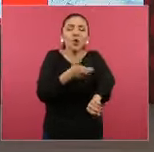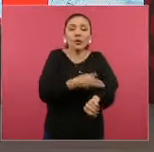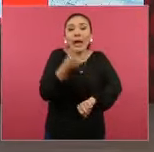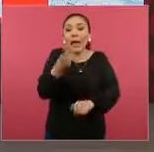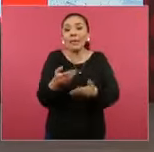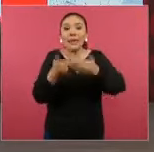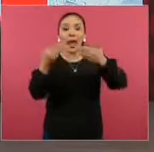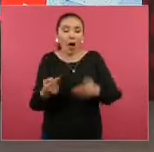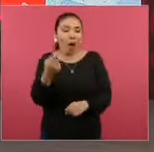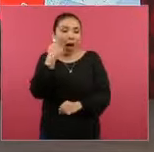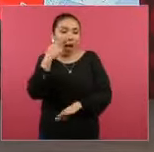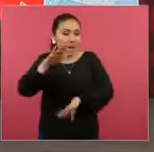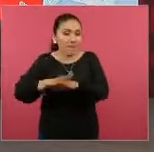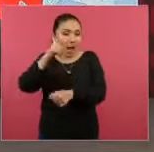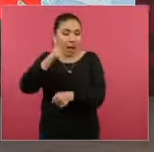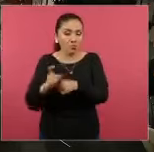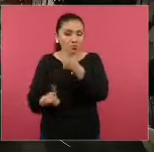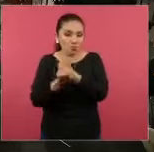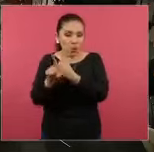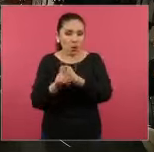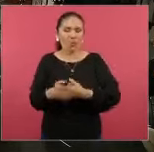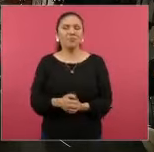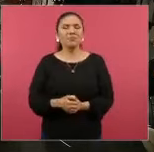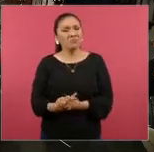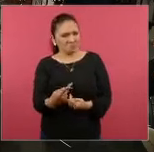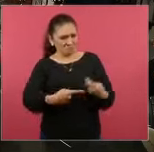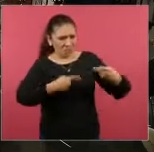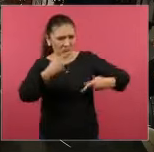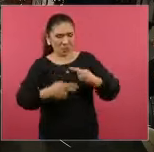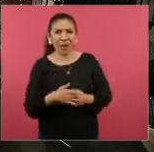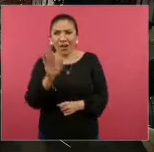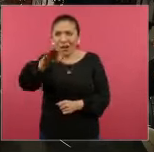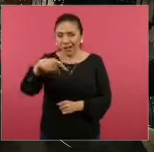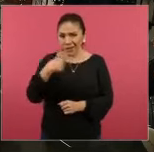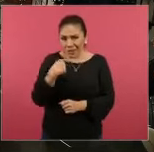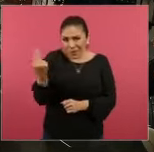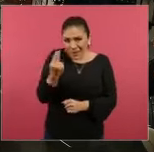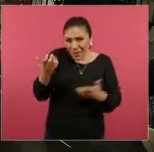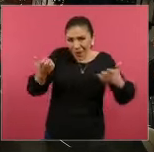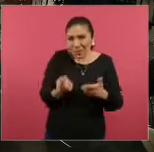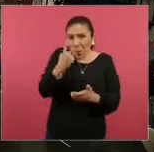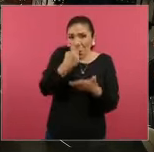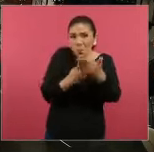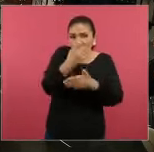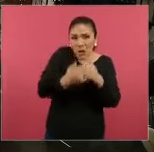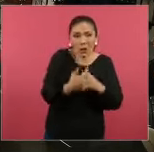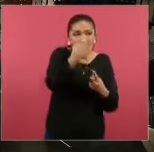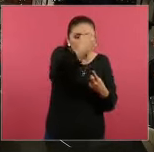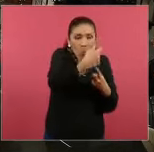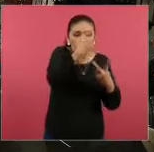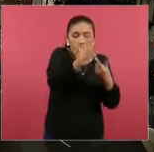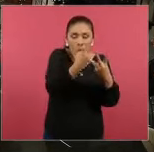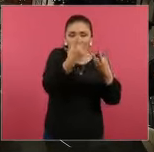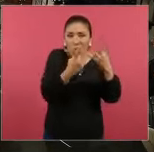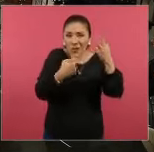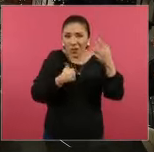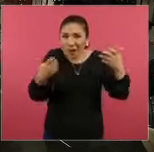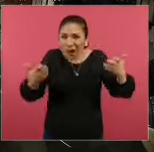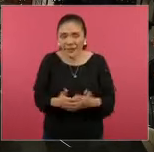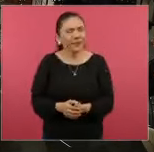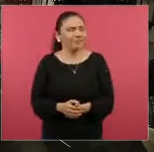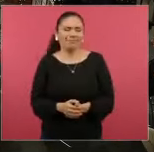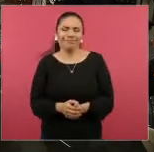de los grandes problemáticas. Maestra y maestro, ¿tengo que hacer un proyecto de cada uno de los contenidos? No, tiene que crear su creatividad, tiene